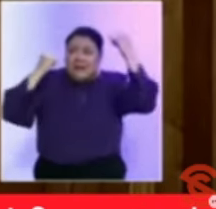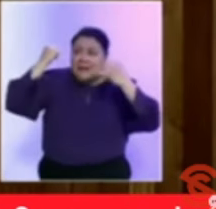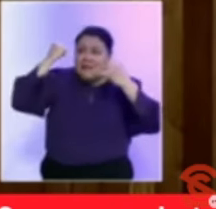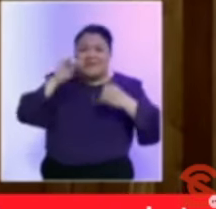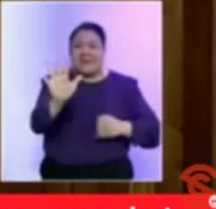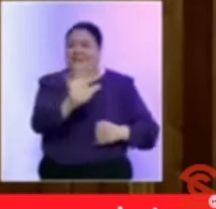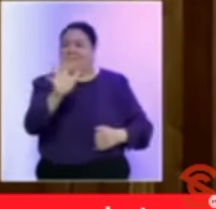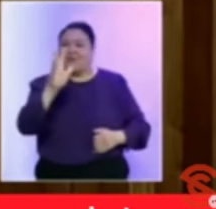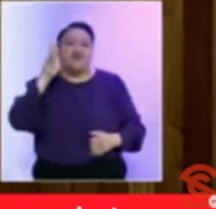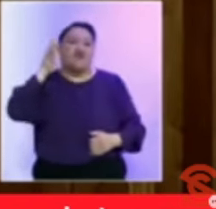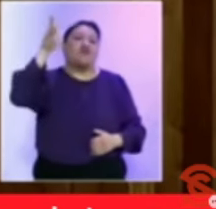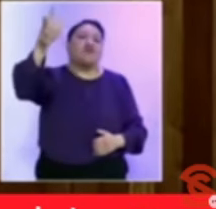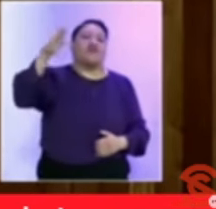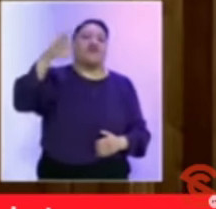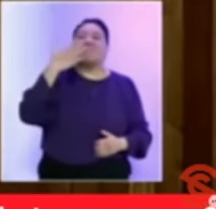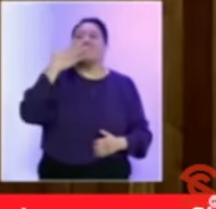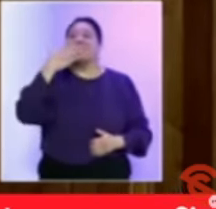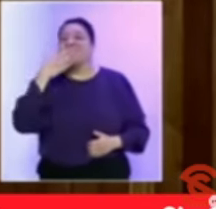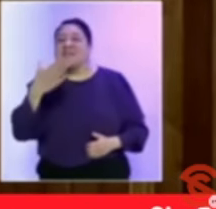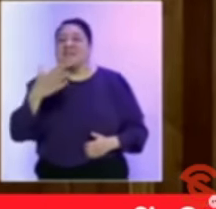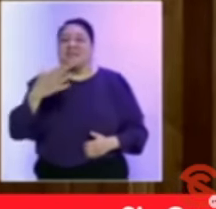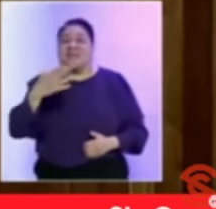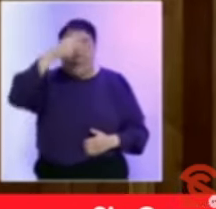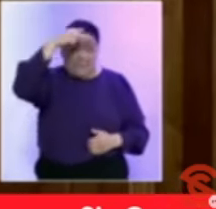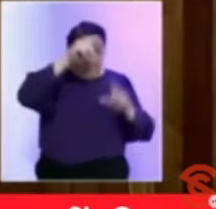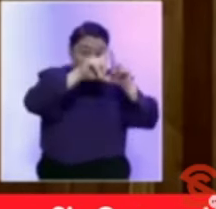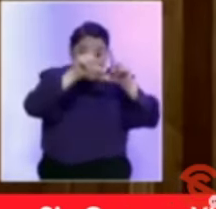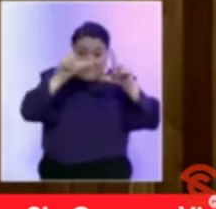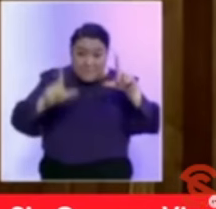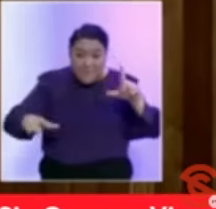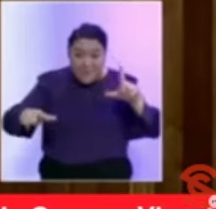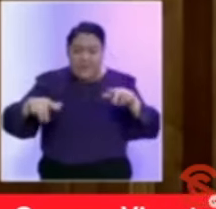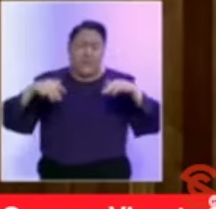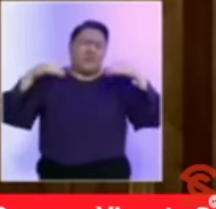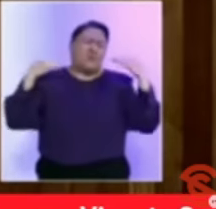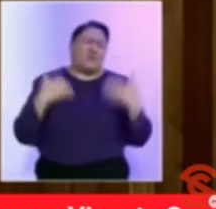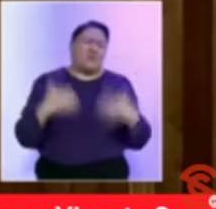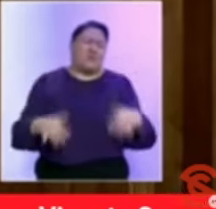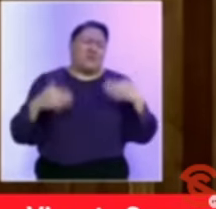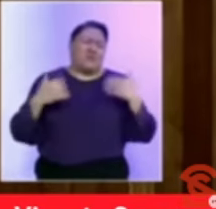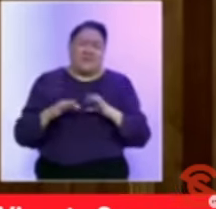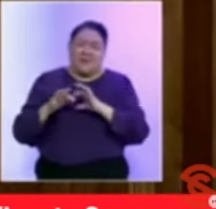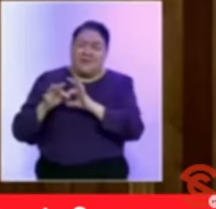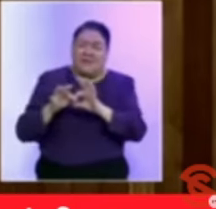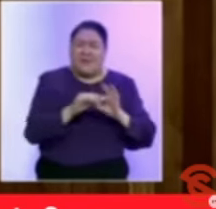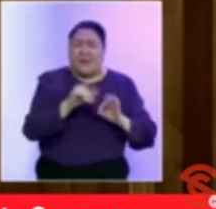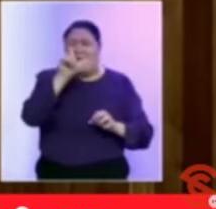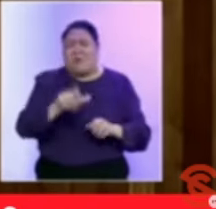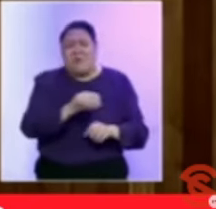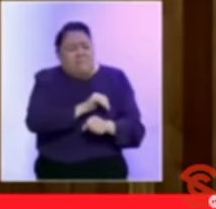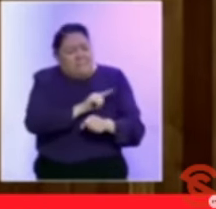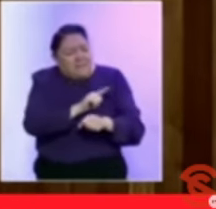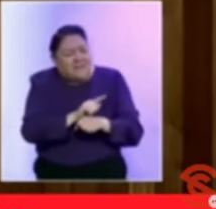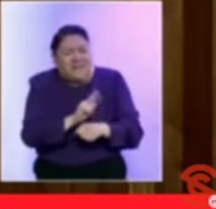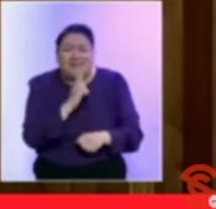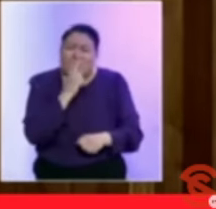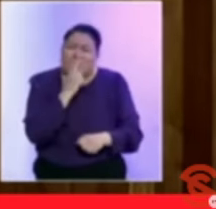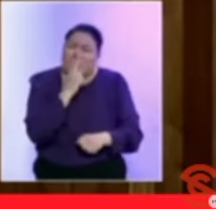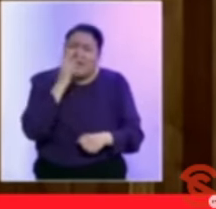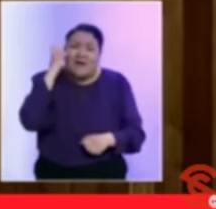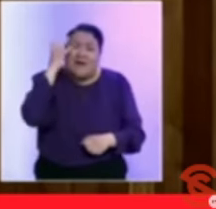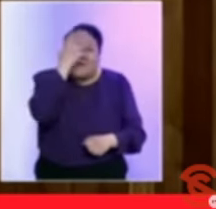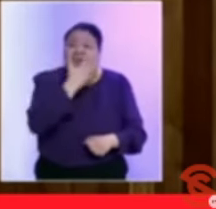promisorio somos un país de un pueblo extraordinario único maravilloso